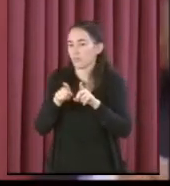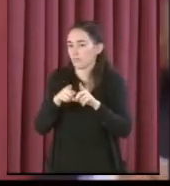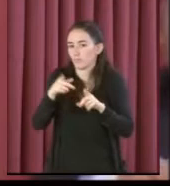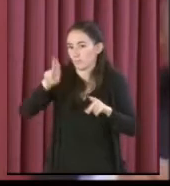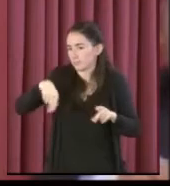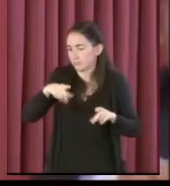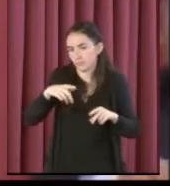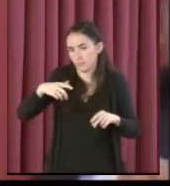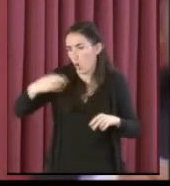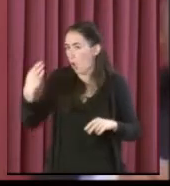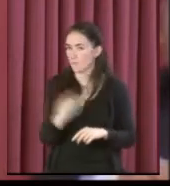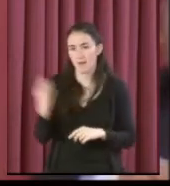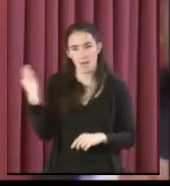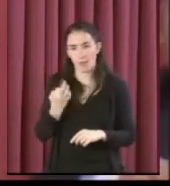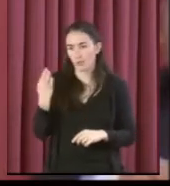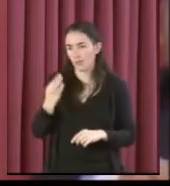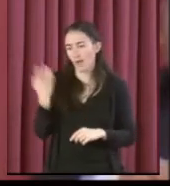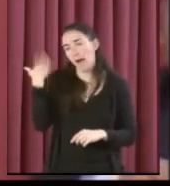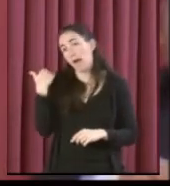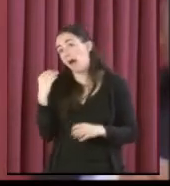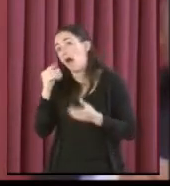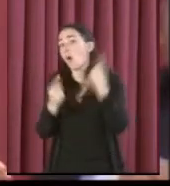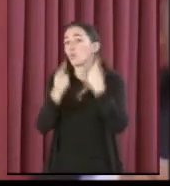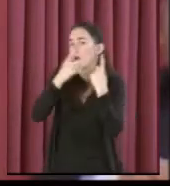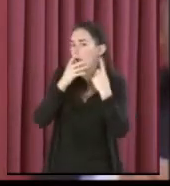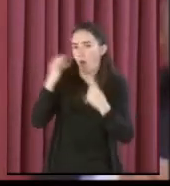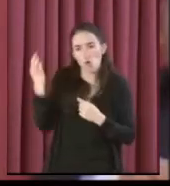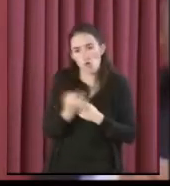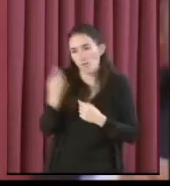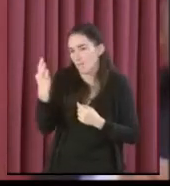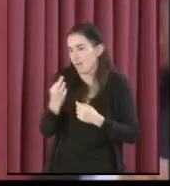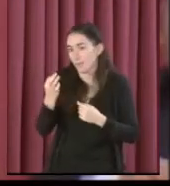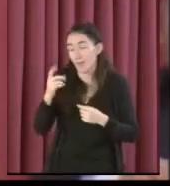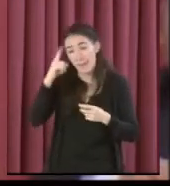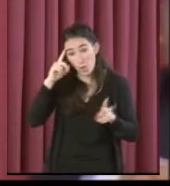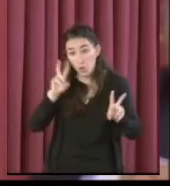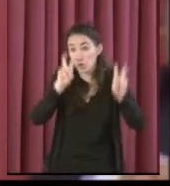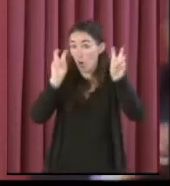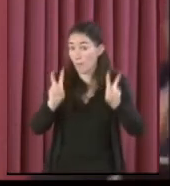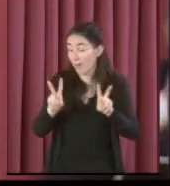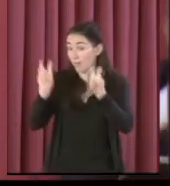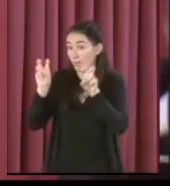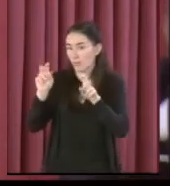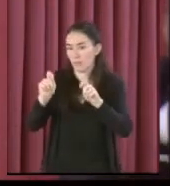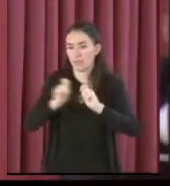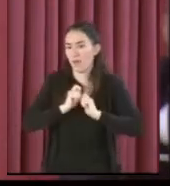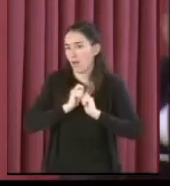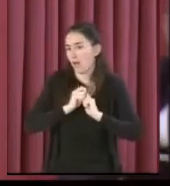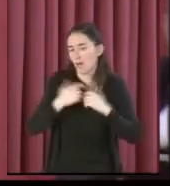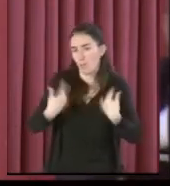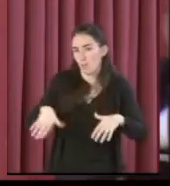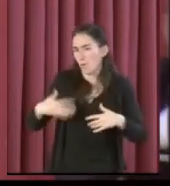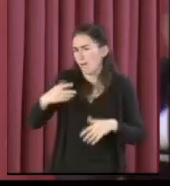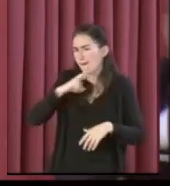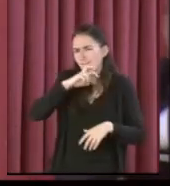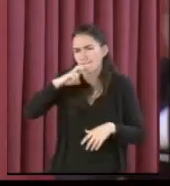simplemente en una obligación. El argumento es demoledor. La innovación supone un activo de primer orden que